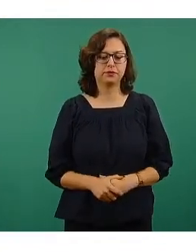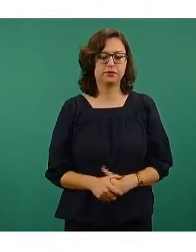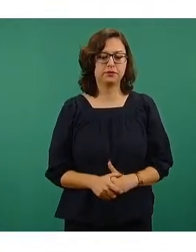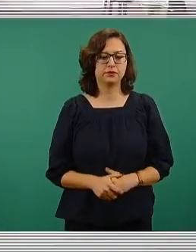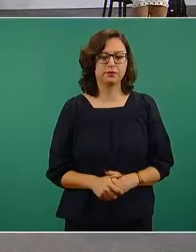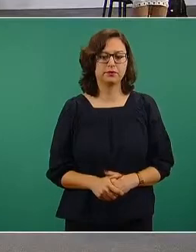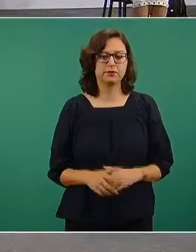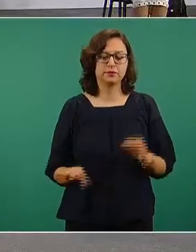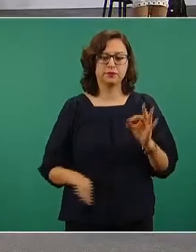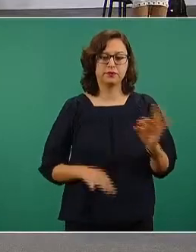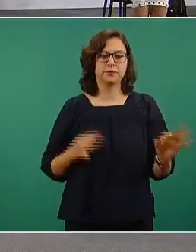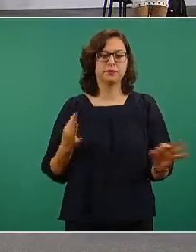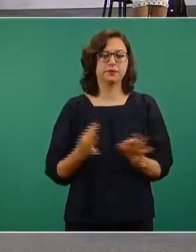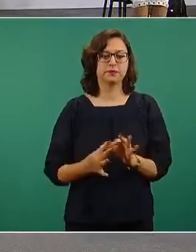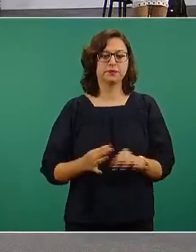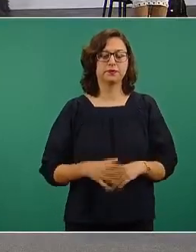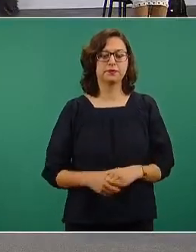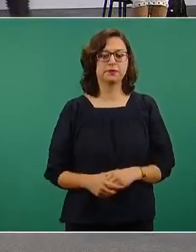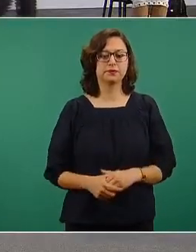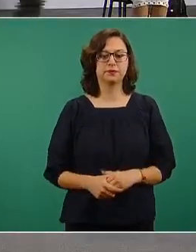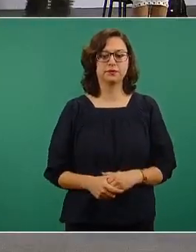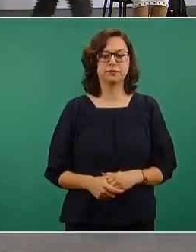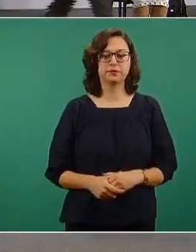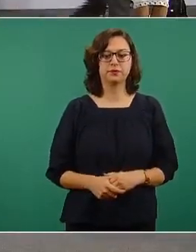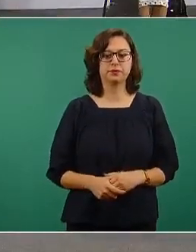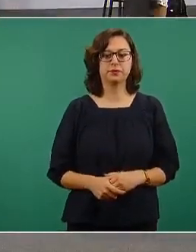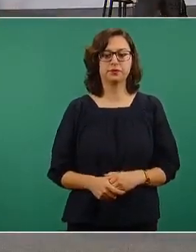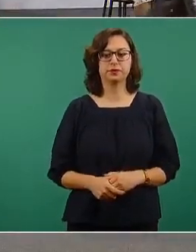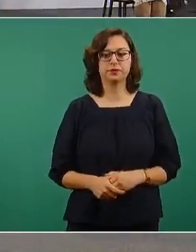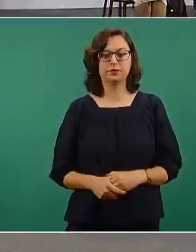deudoscovid.gov.mx. ¿Es cuánto, señor presidente?